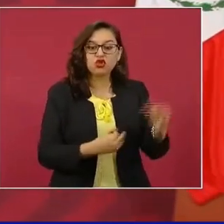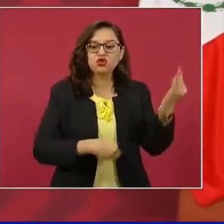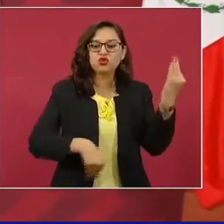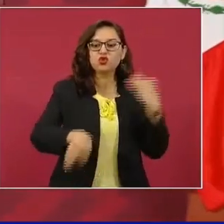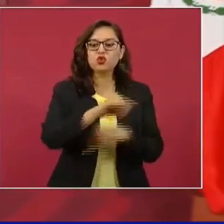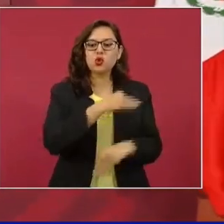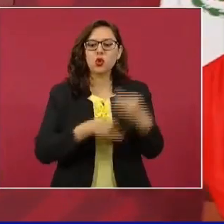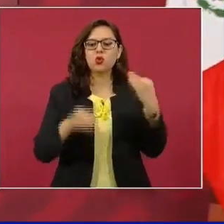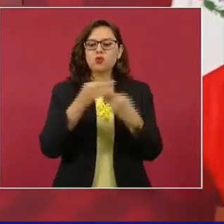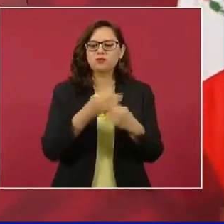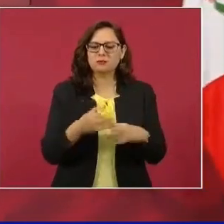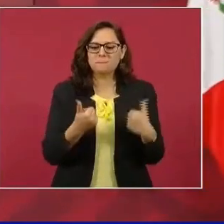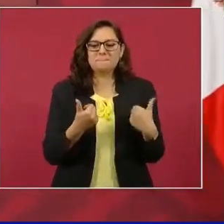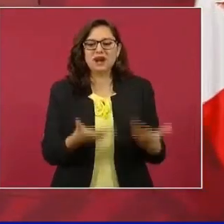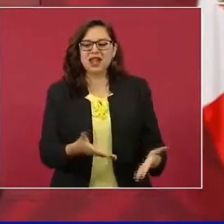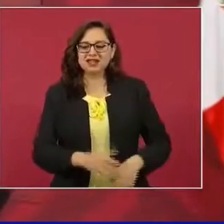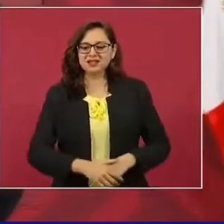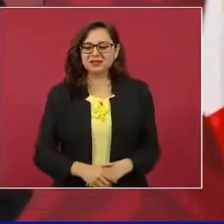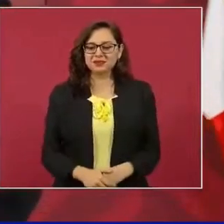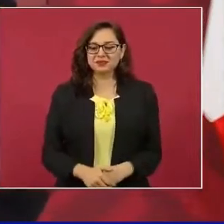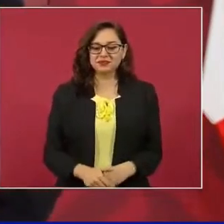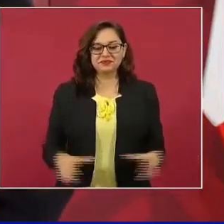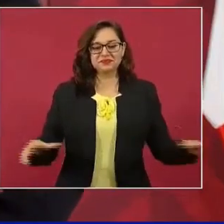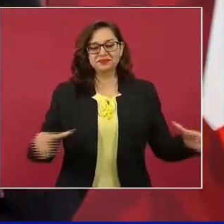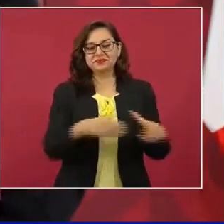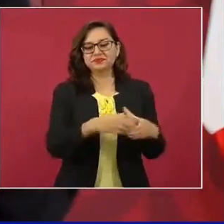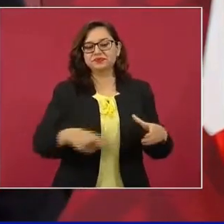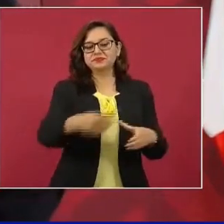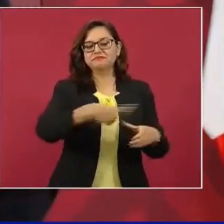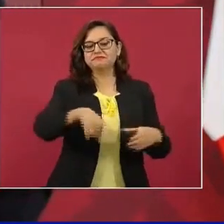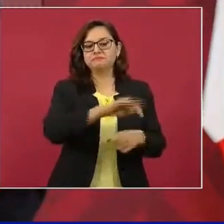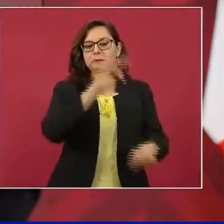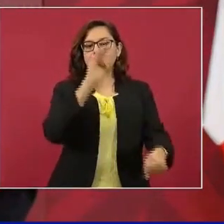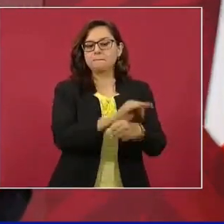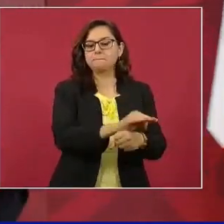se llevaron a cabo para beneficio de una minoría,